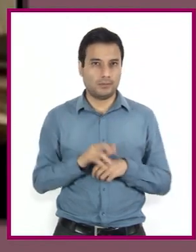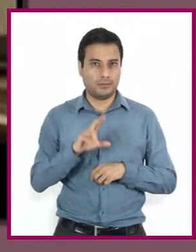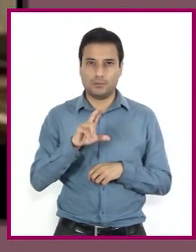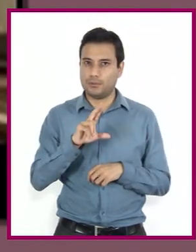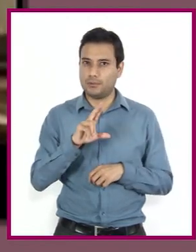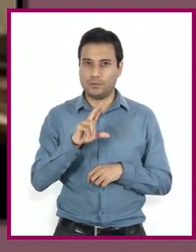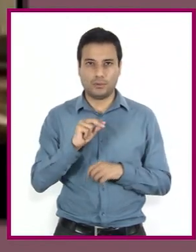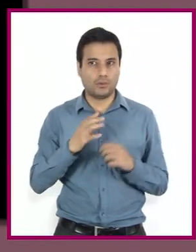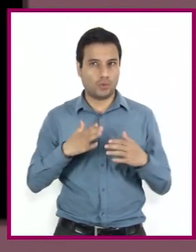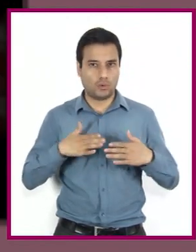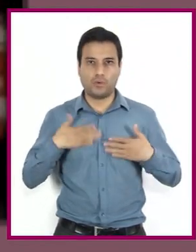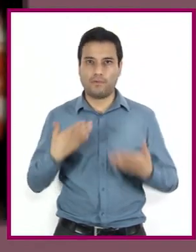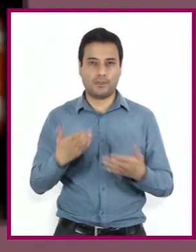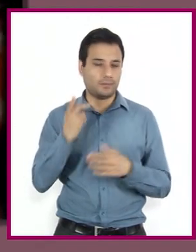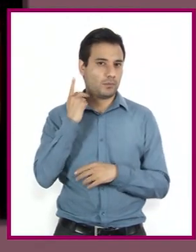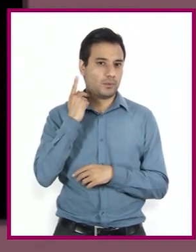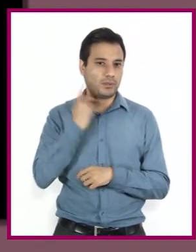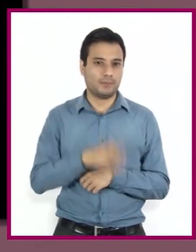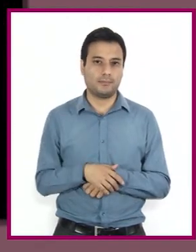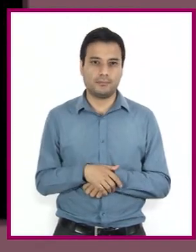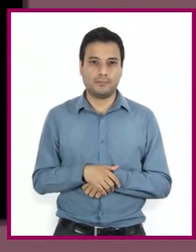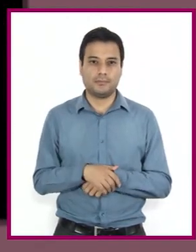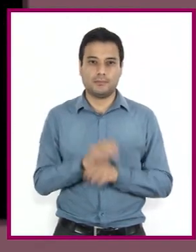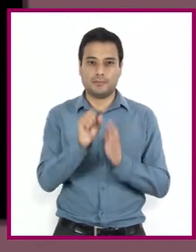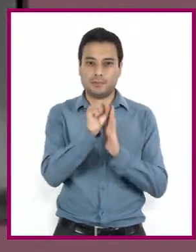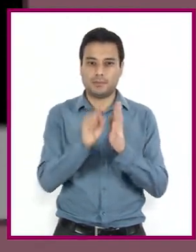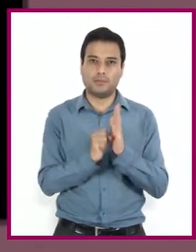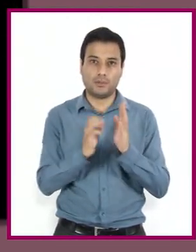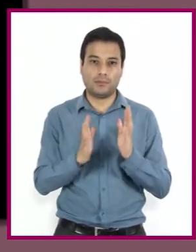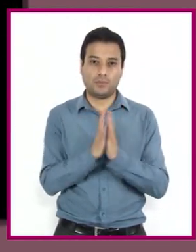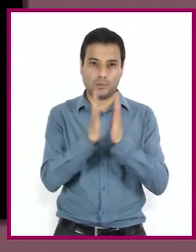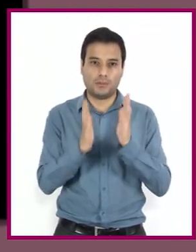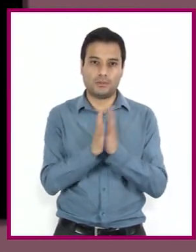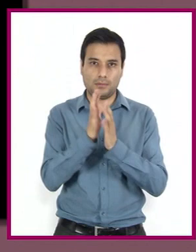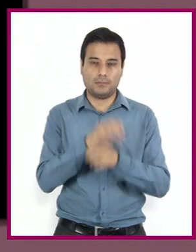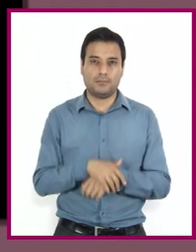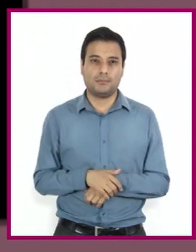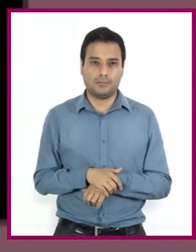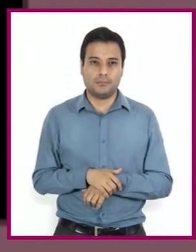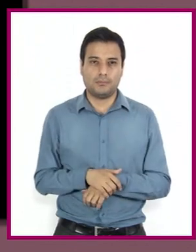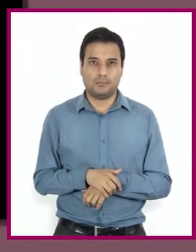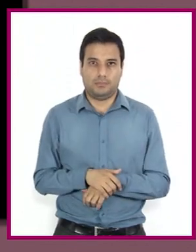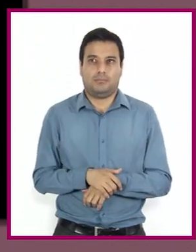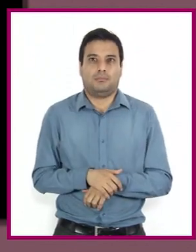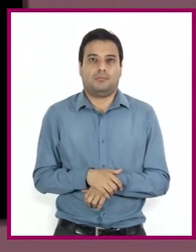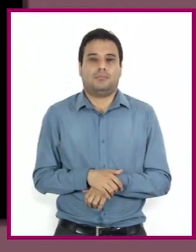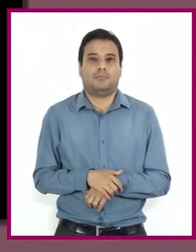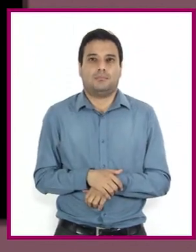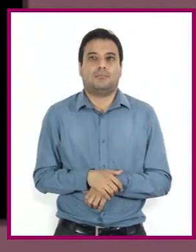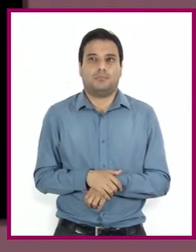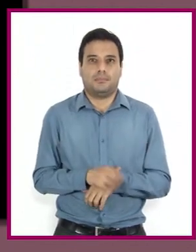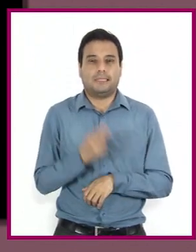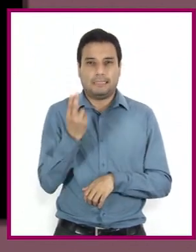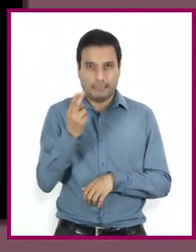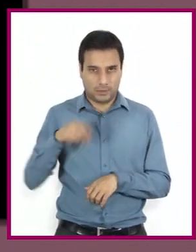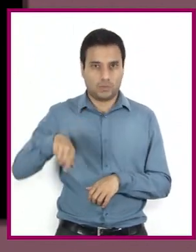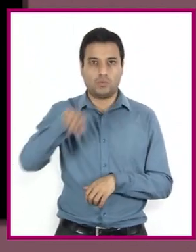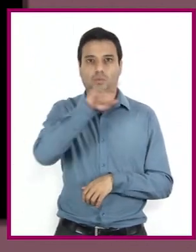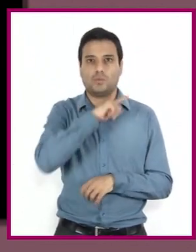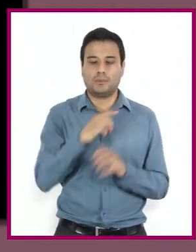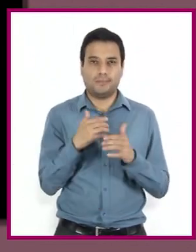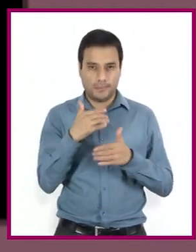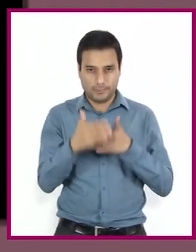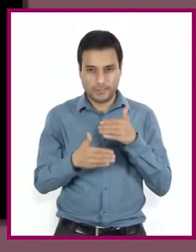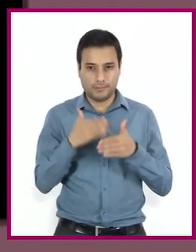actividad de la política. La democracia no aparece, no cae del cielo, sino que es una construcción, y una